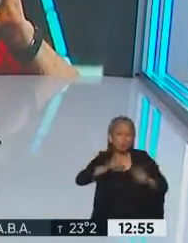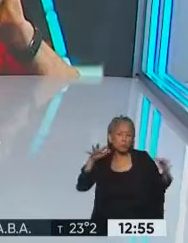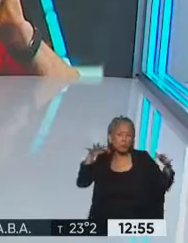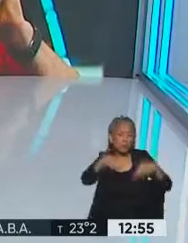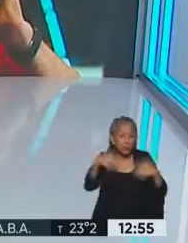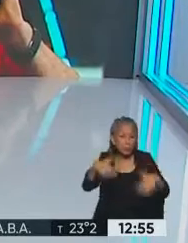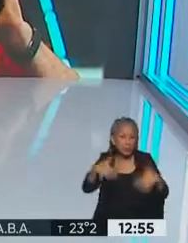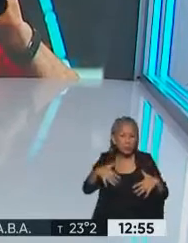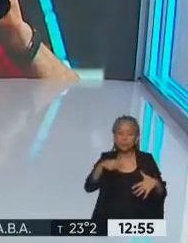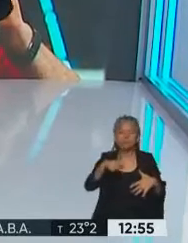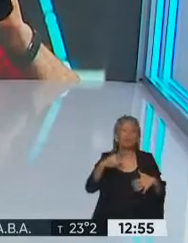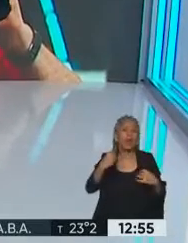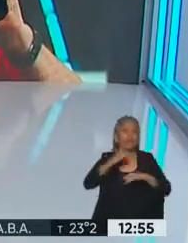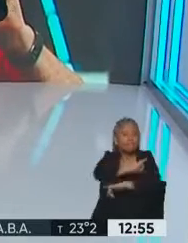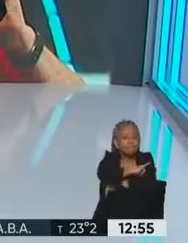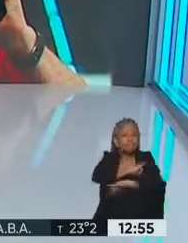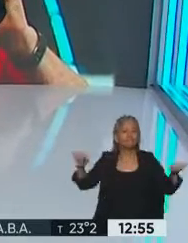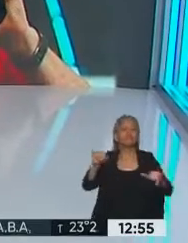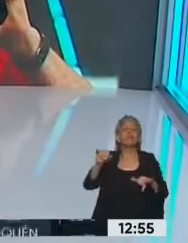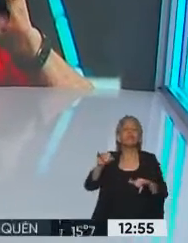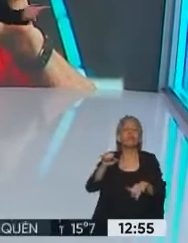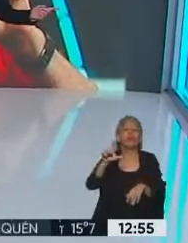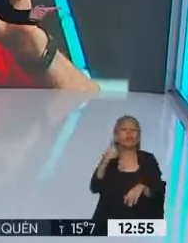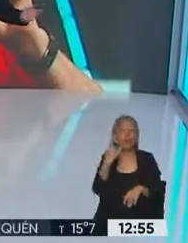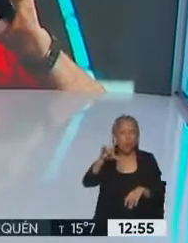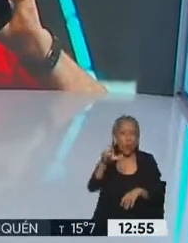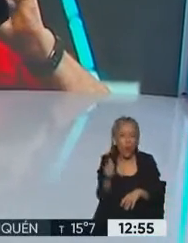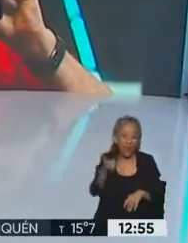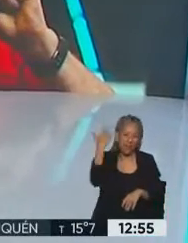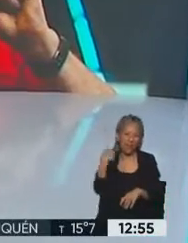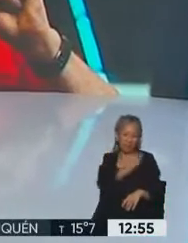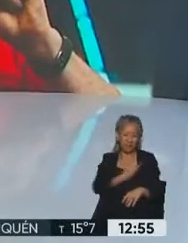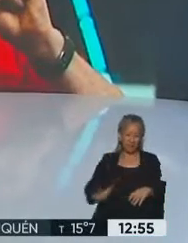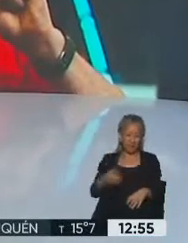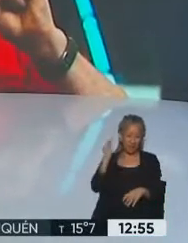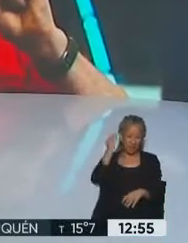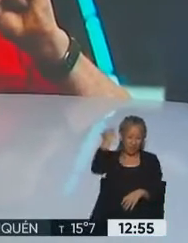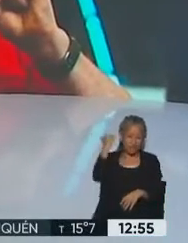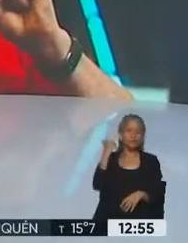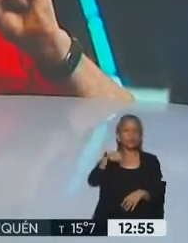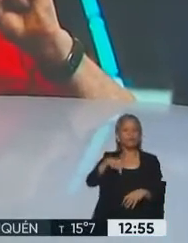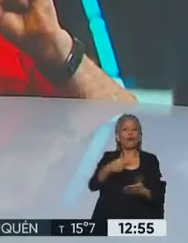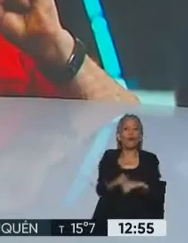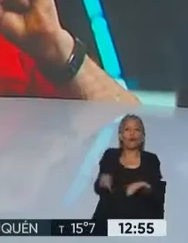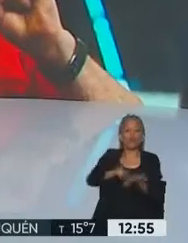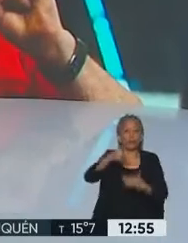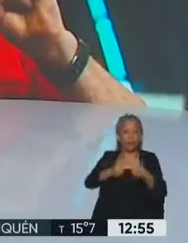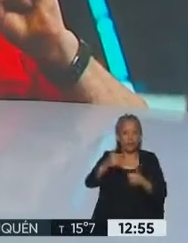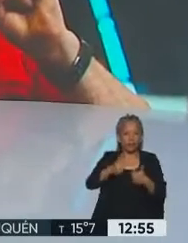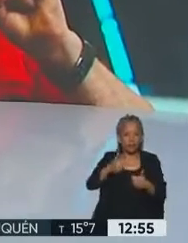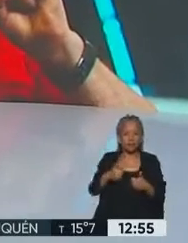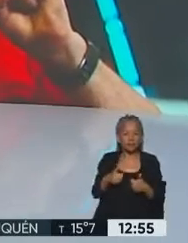lanzamiento justamente a la candidatura presidente del ex mandatario del vecino país inácio lula da silva